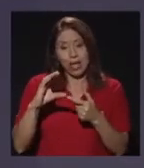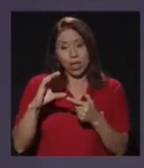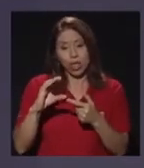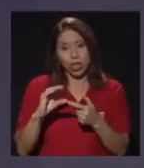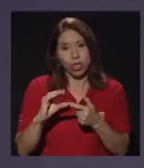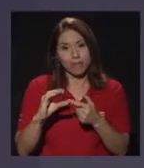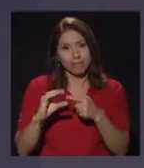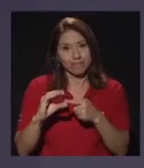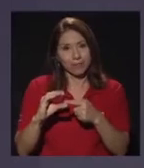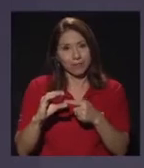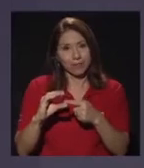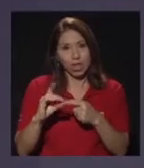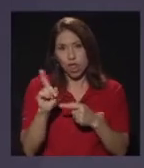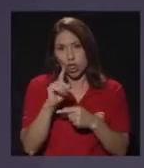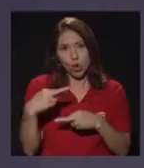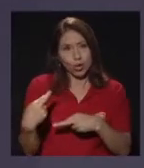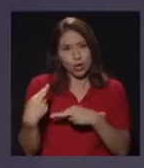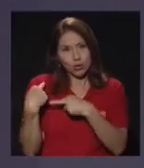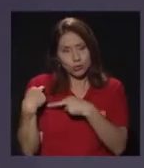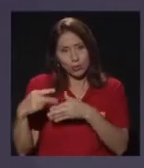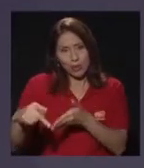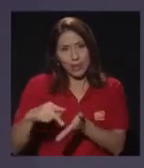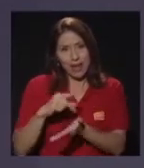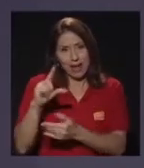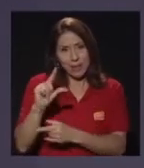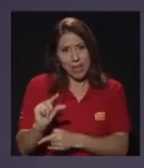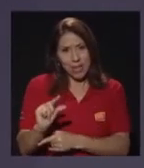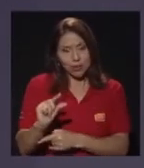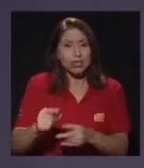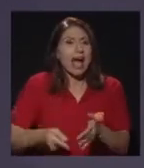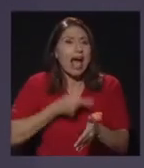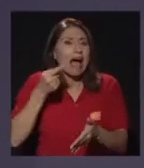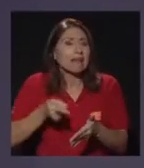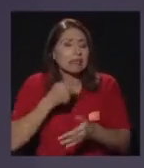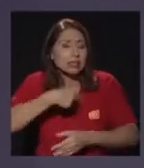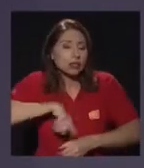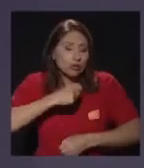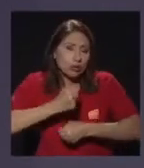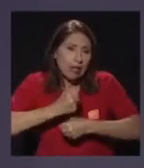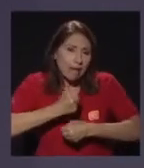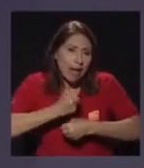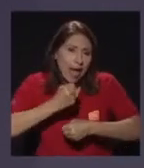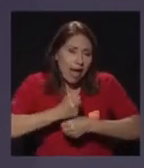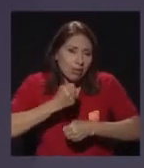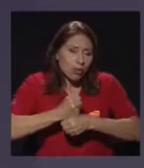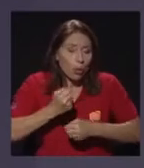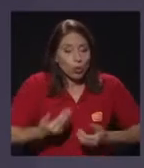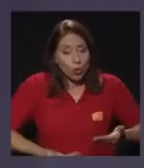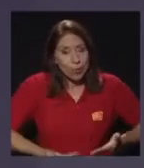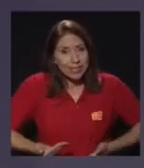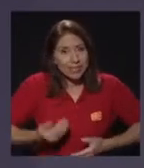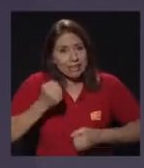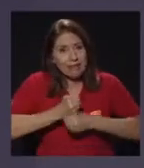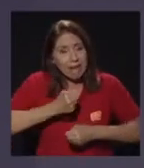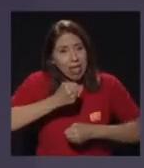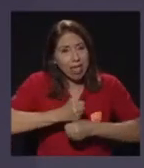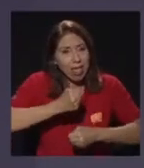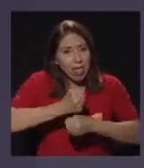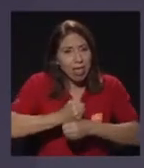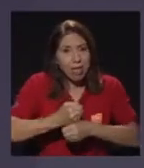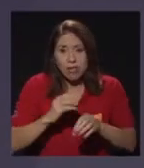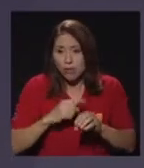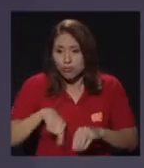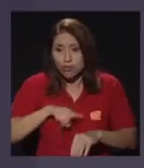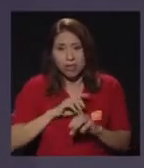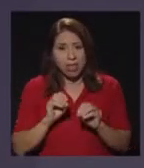de lo que corresponde. O muchas veces sabemos trabajadoras domésticas que estamos trabajando y ni siquiera tenemos un seguro.